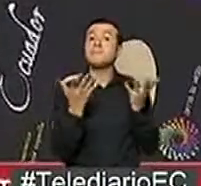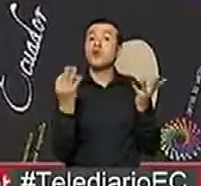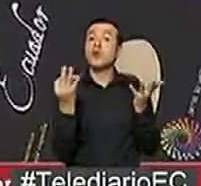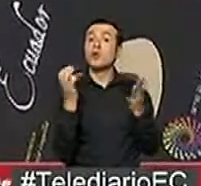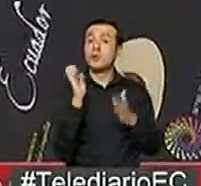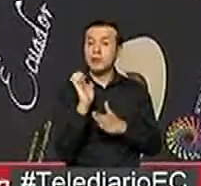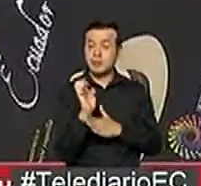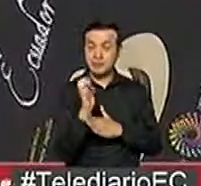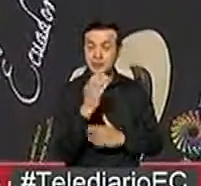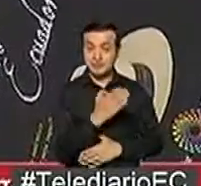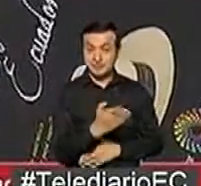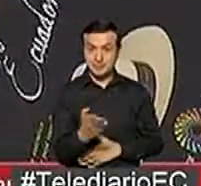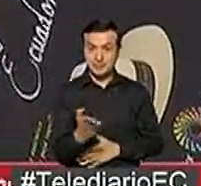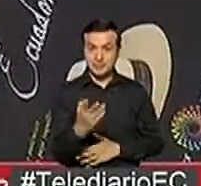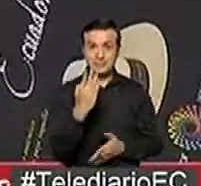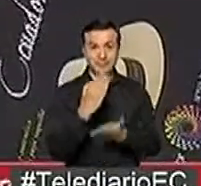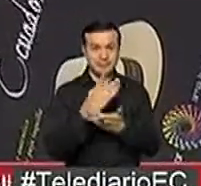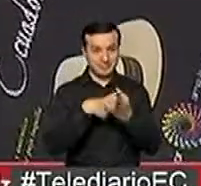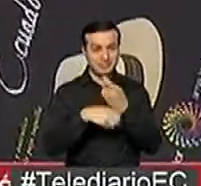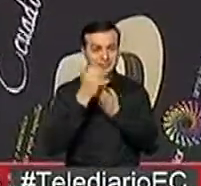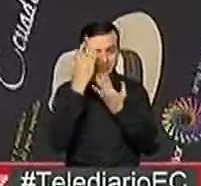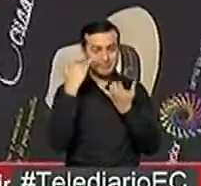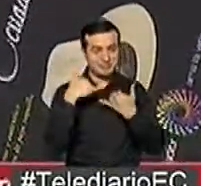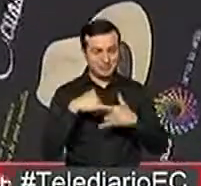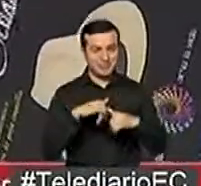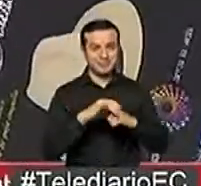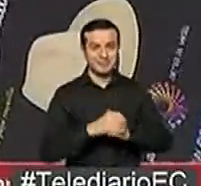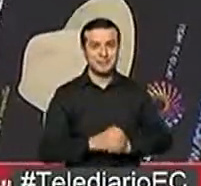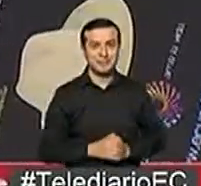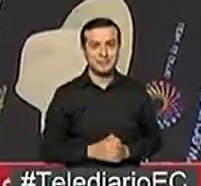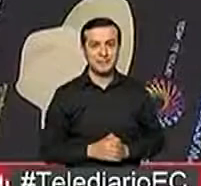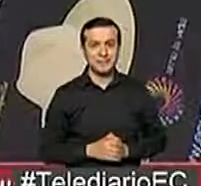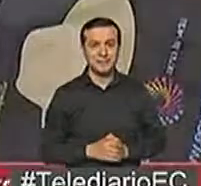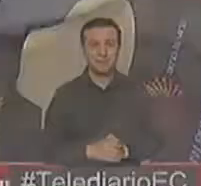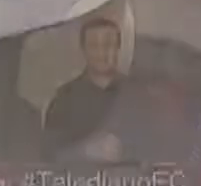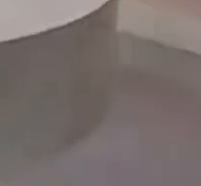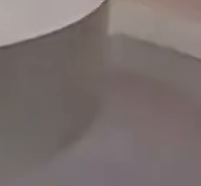hecho en Ecuador. Vamos a una pausa, regresamos en breve.